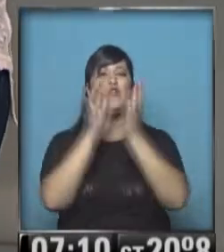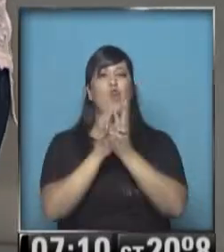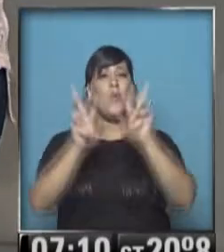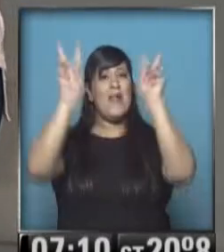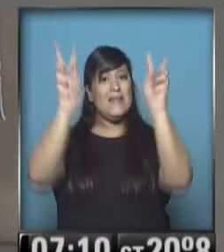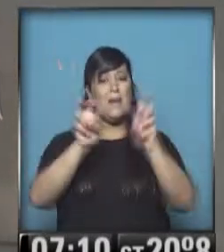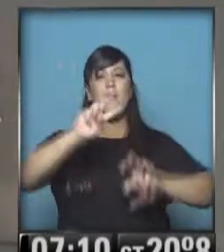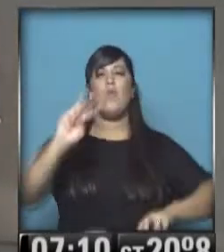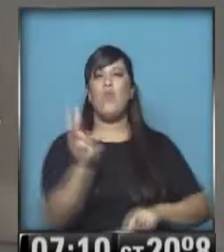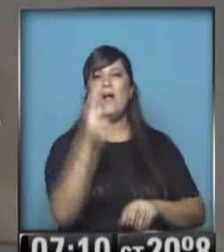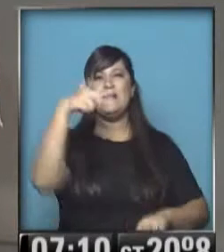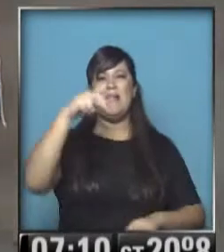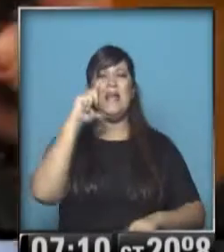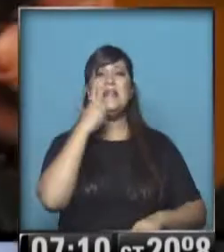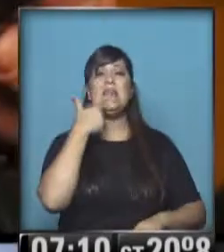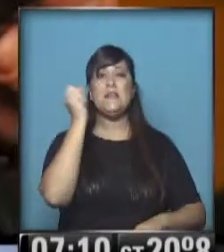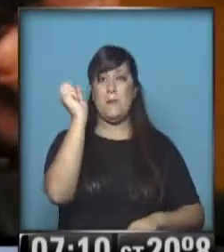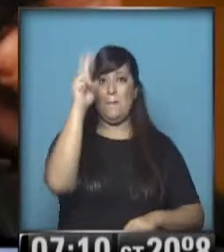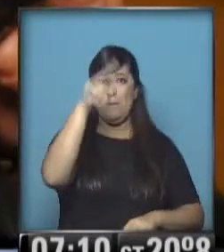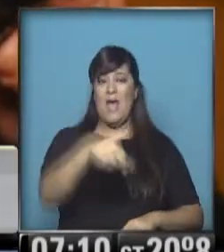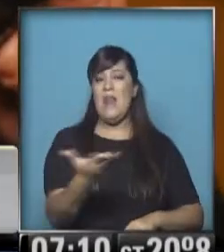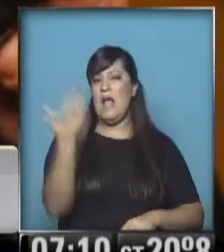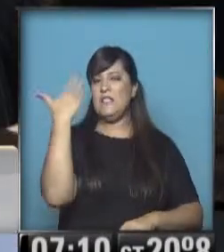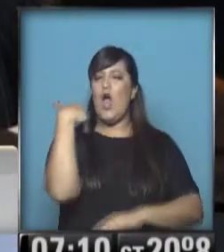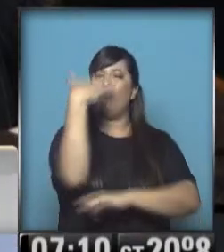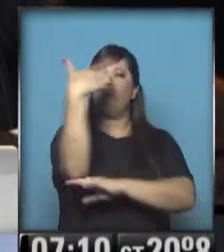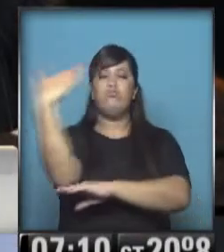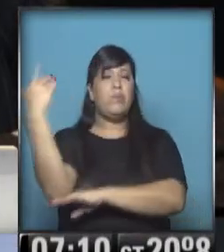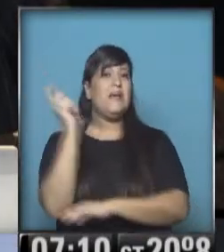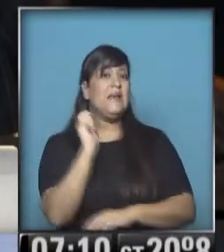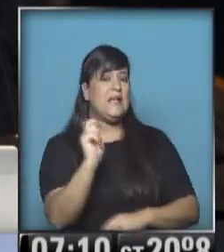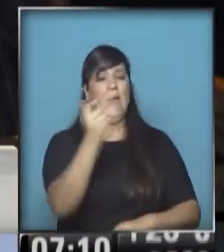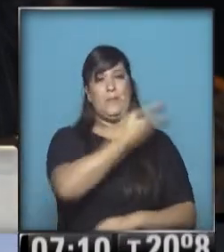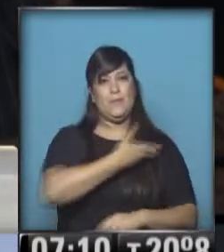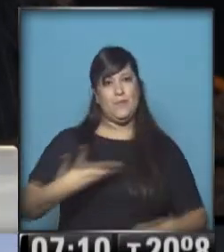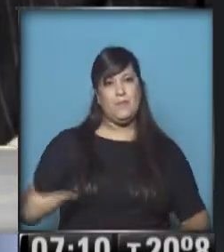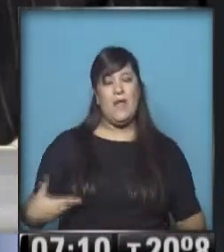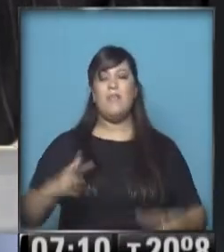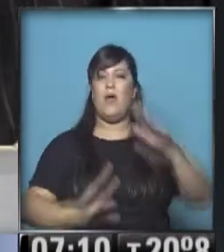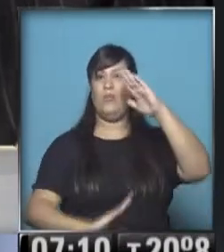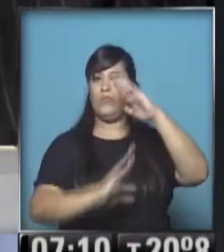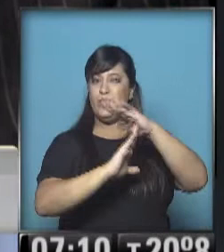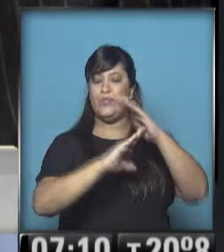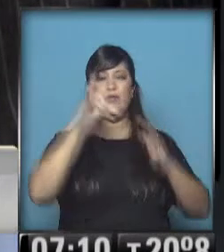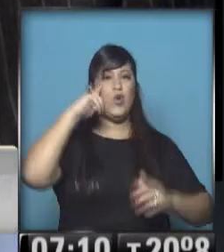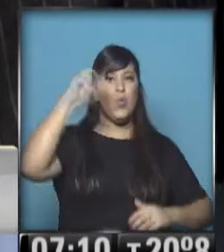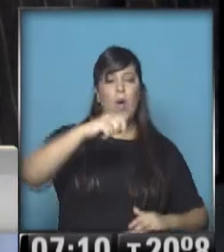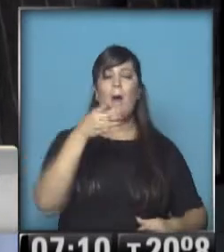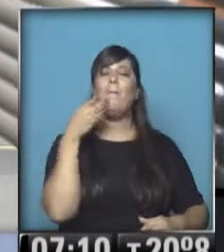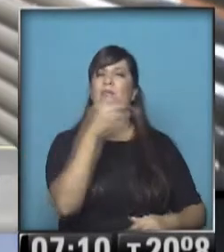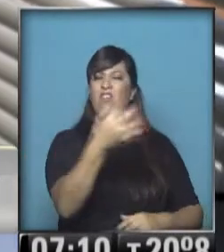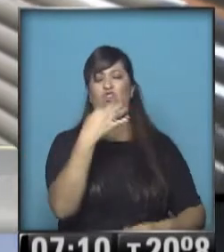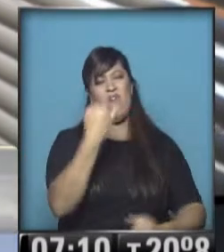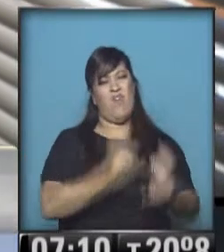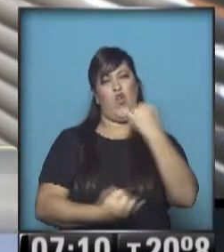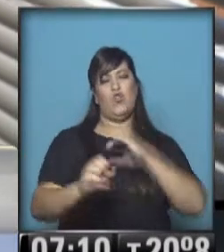por la muerte del fiscal Nisman. Ayer hubo declaraciones por parte del titular de la Corte Suprema, quien pidió definiciones en la investigación.